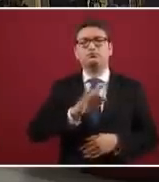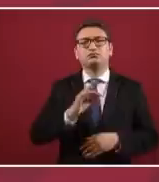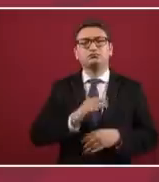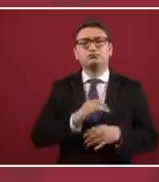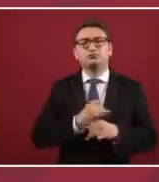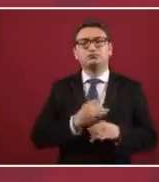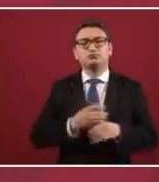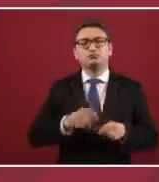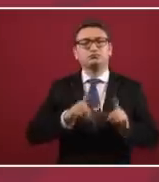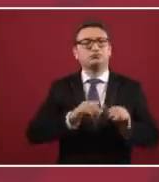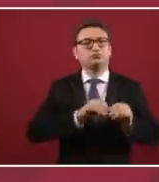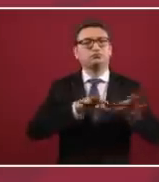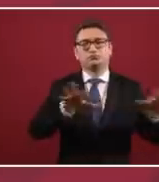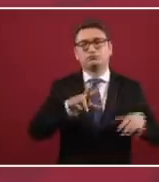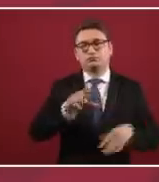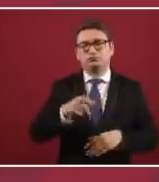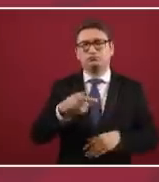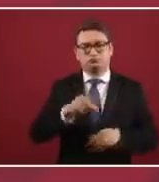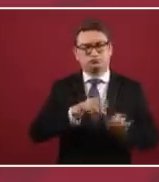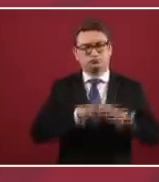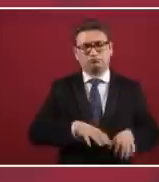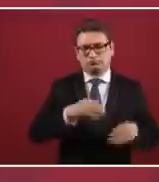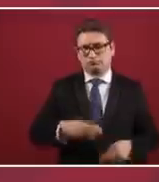sí se las entregamos.